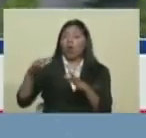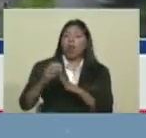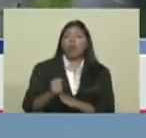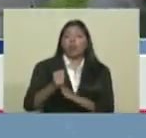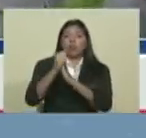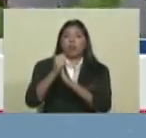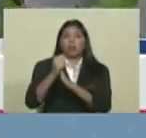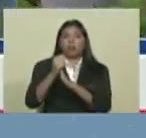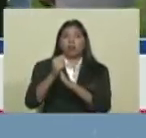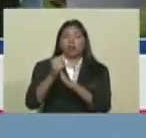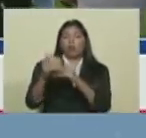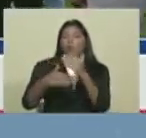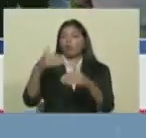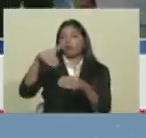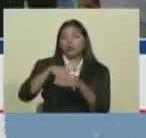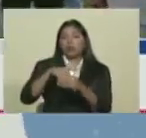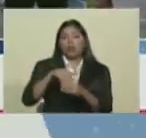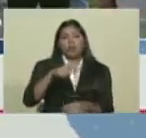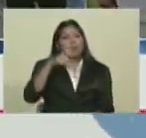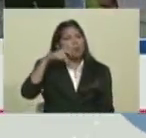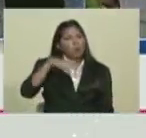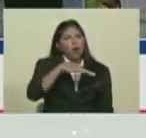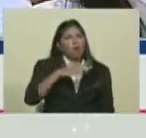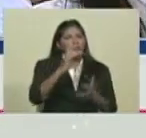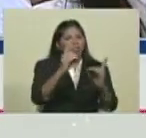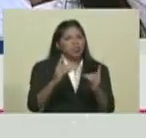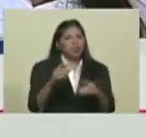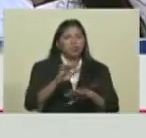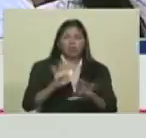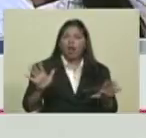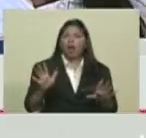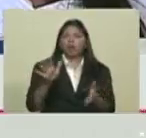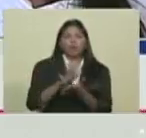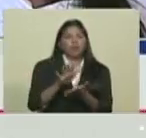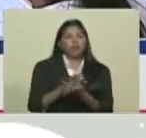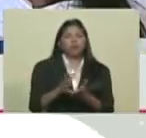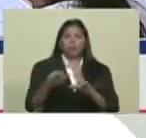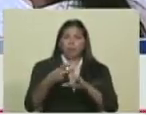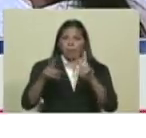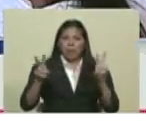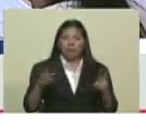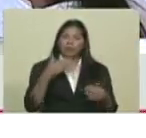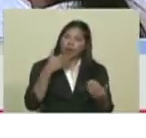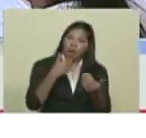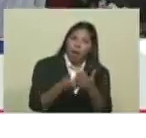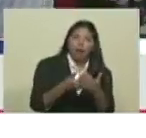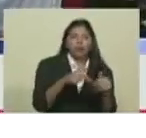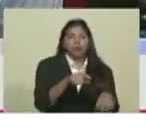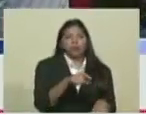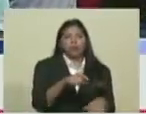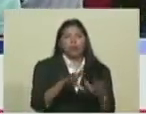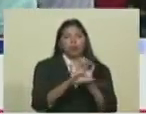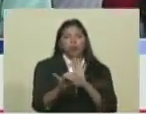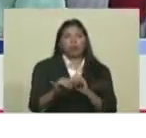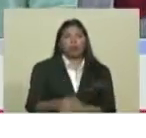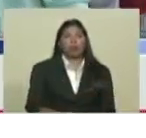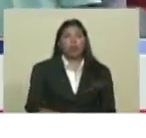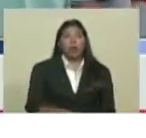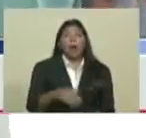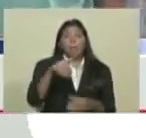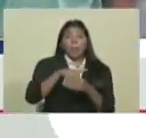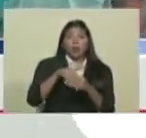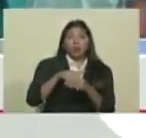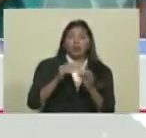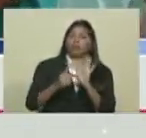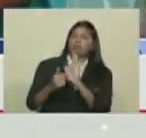El pueblo ha dicho, quiero democracia, quiero paz, quiero tranquilidad. Gracias, constituyente. El pueblo lo está diciendo. Todo el que vota ha